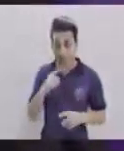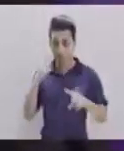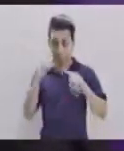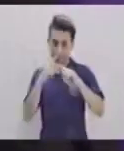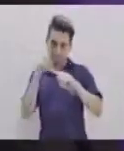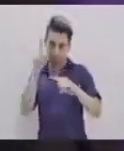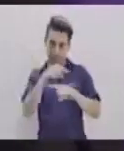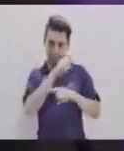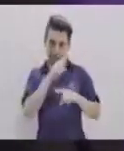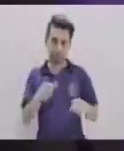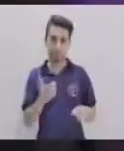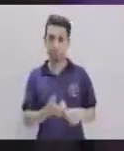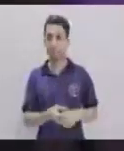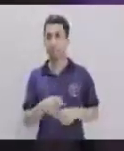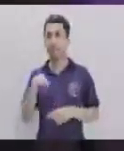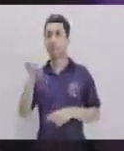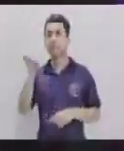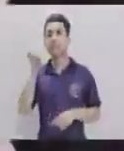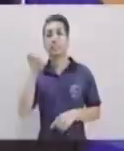y